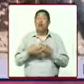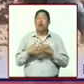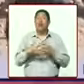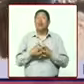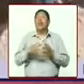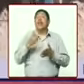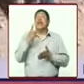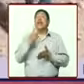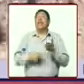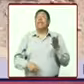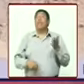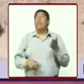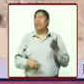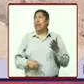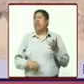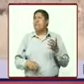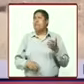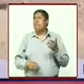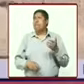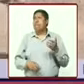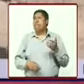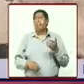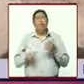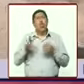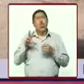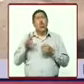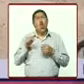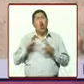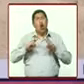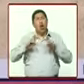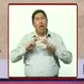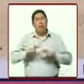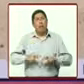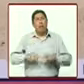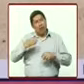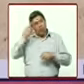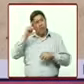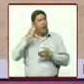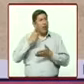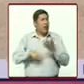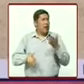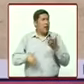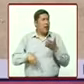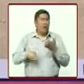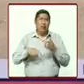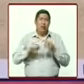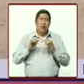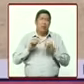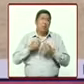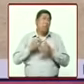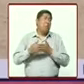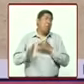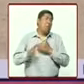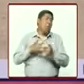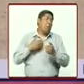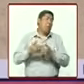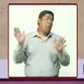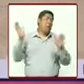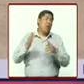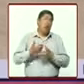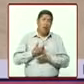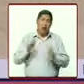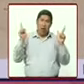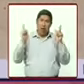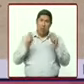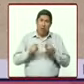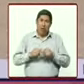precisamente para que no se lo investigue, para que esté impune el señor